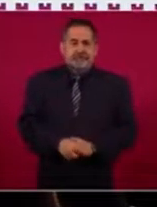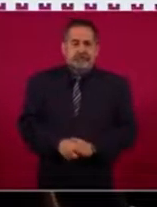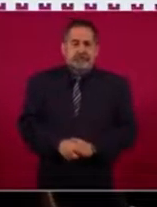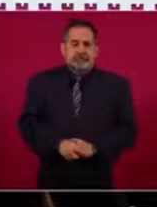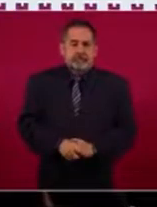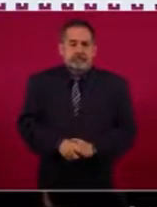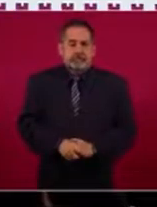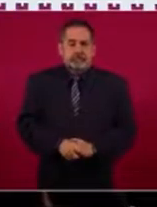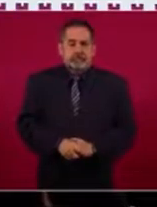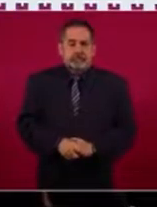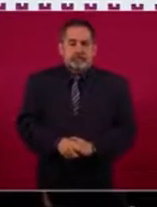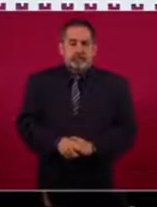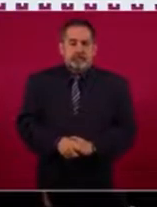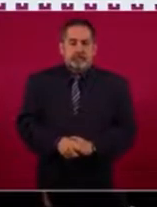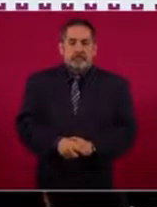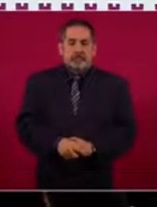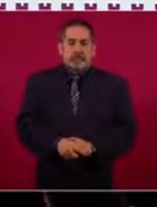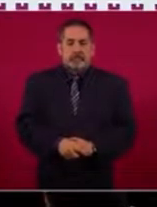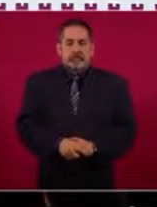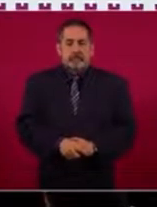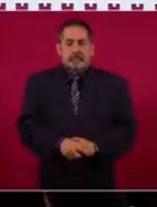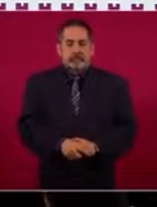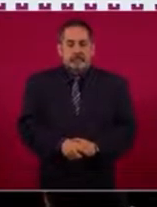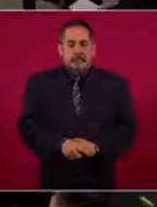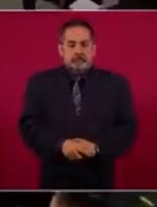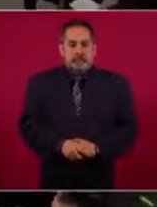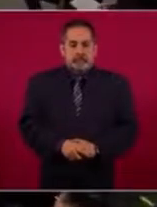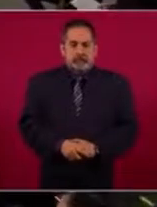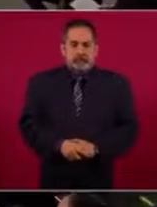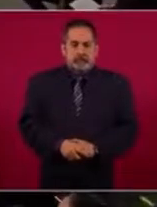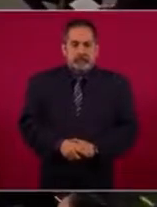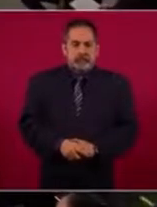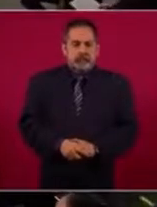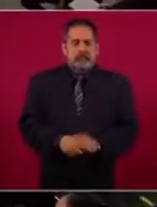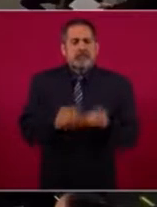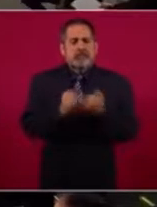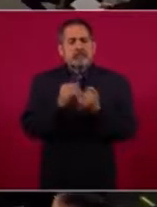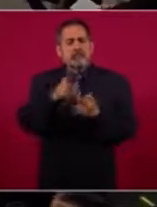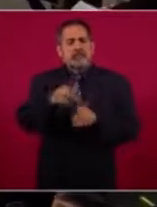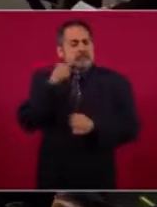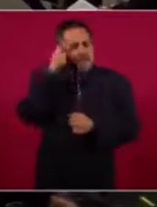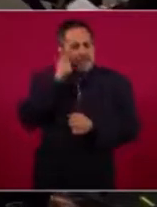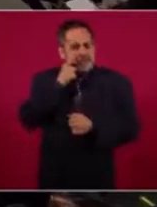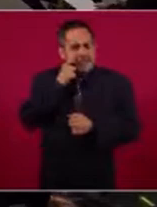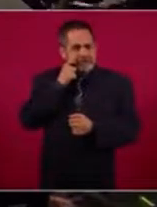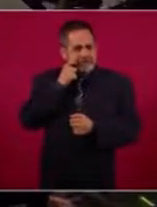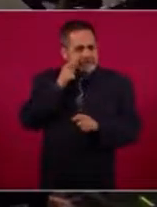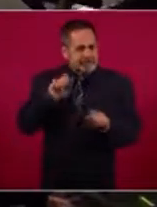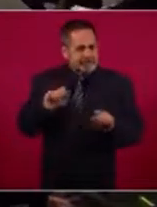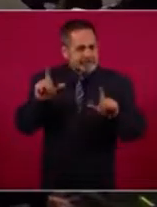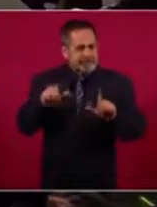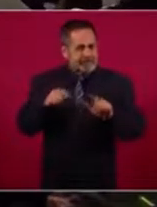Les voy a poner, igual que el de Guerrero,